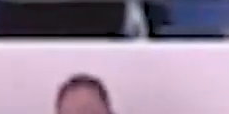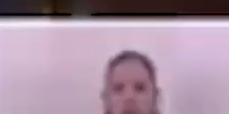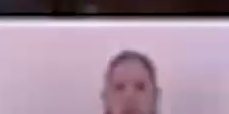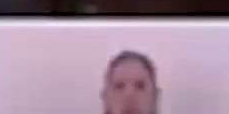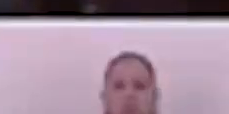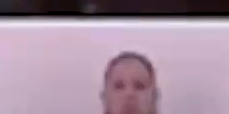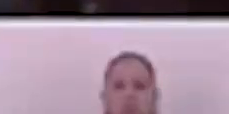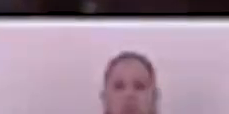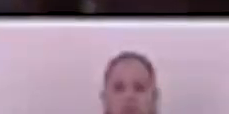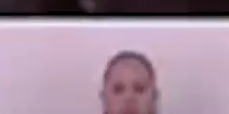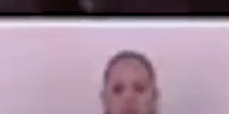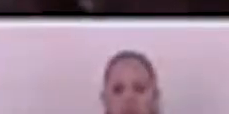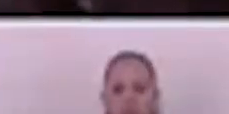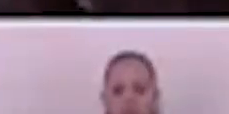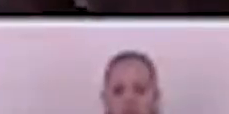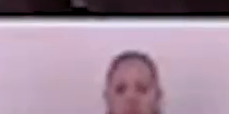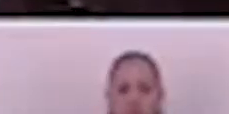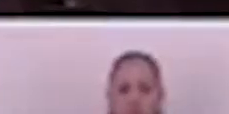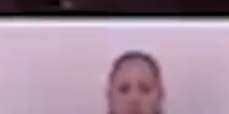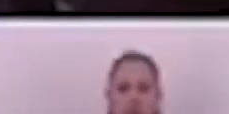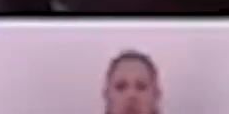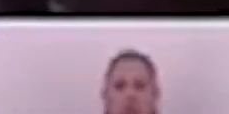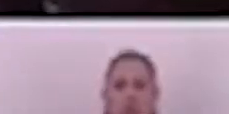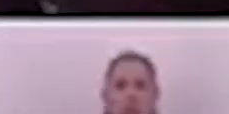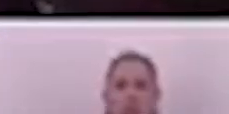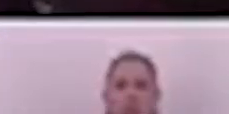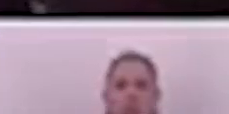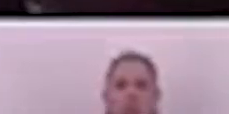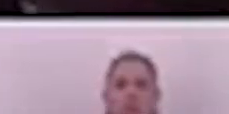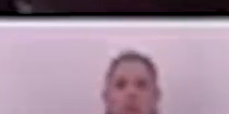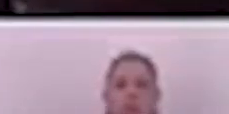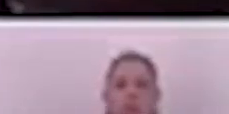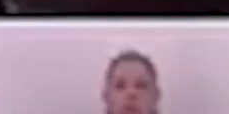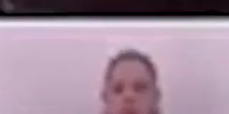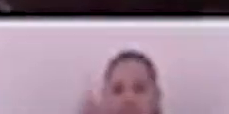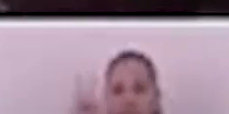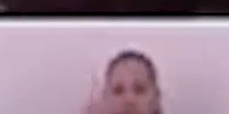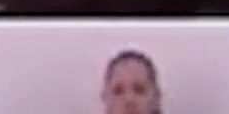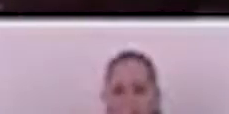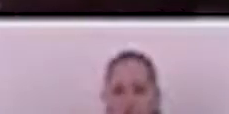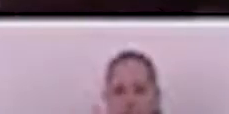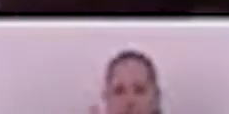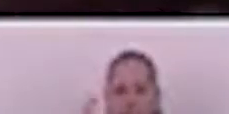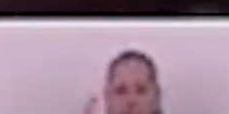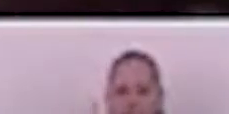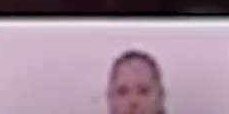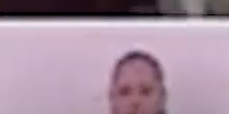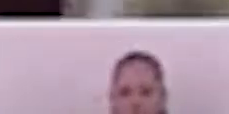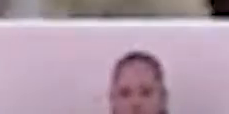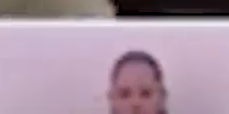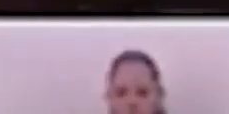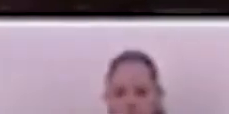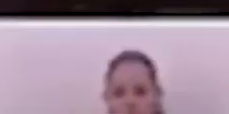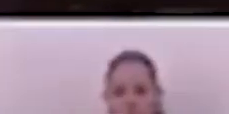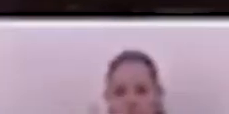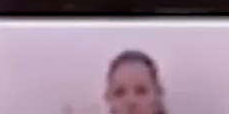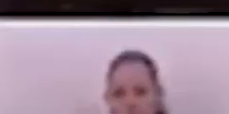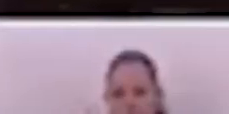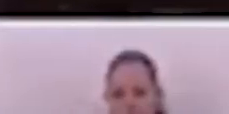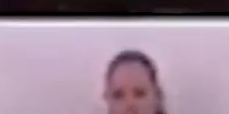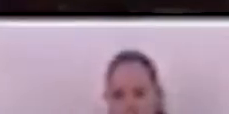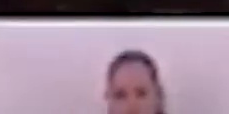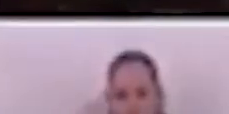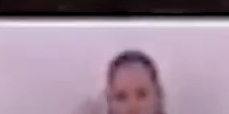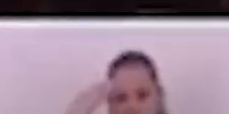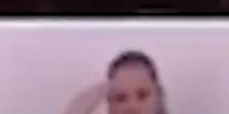preocupante que personas contratadas en la asamblea aparecieron con antecedentes penales y dijo que se debe garantizar que quienes está está al servicio público sean los